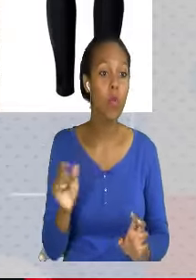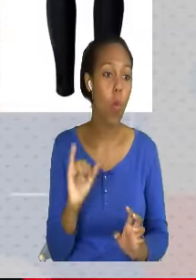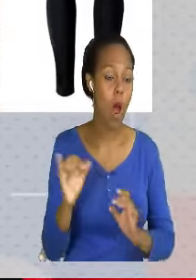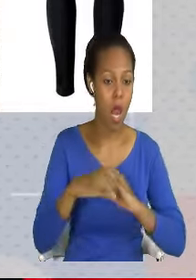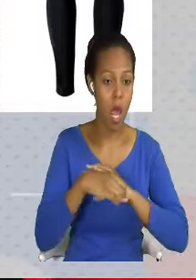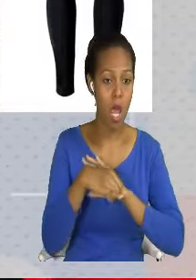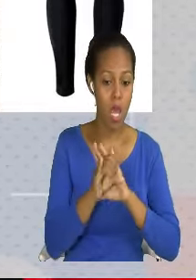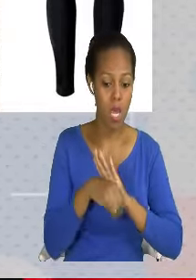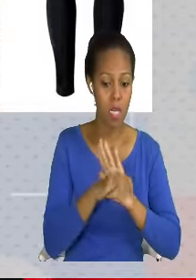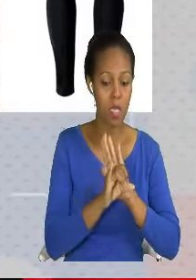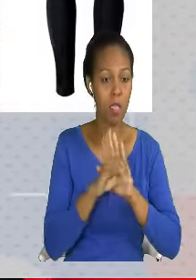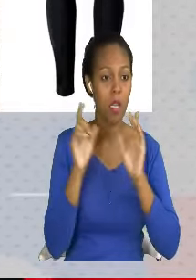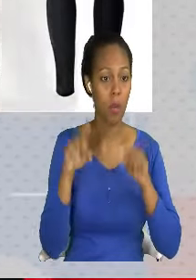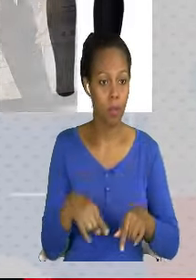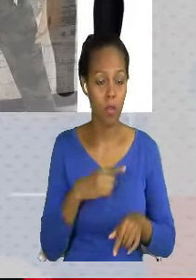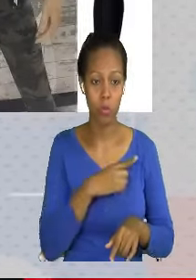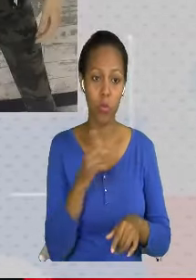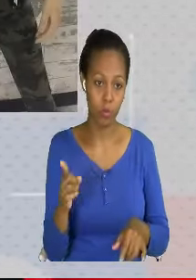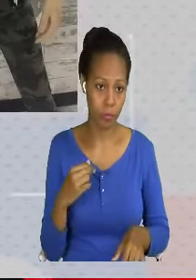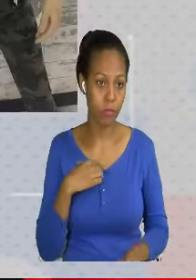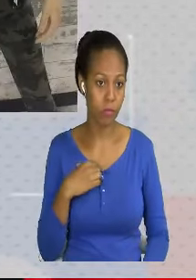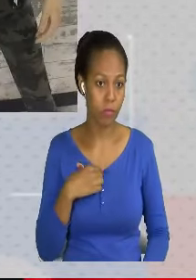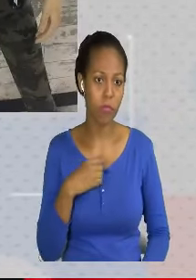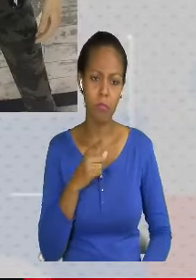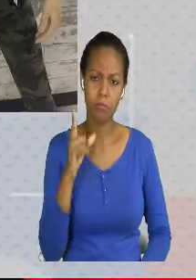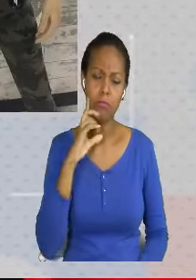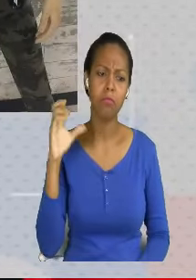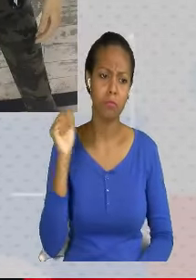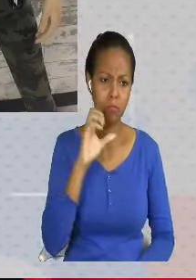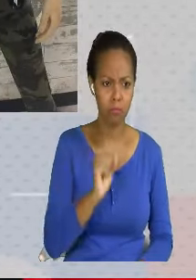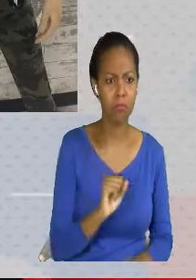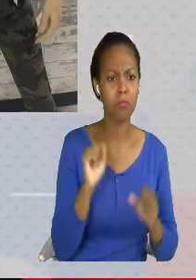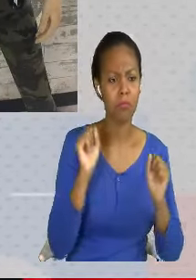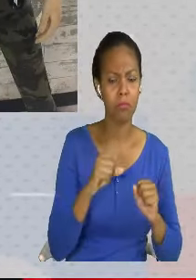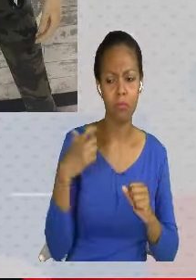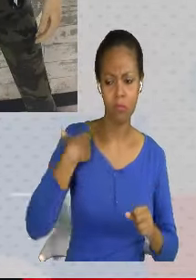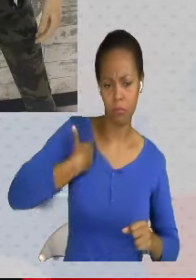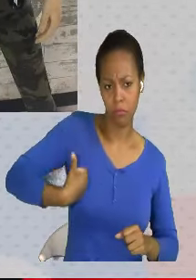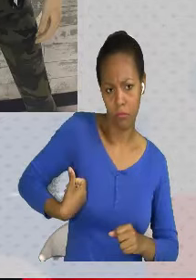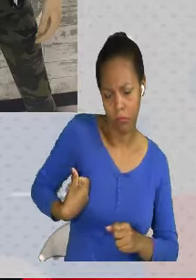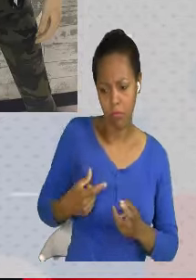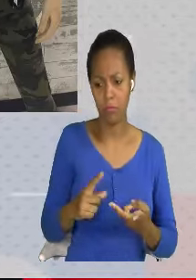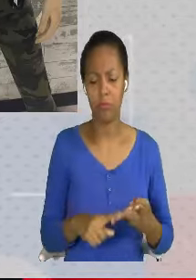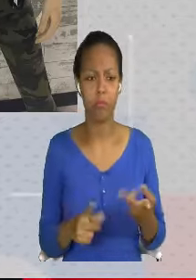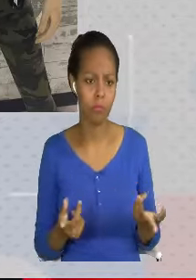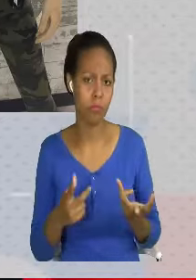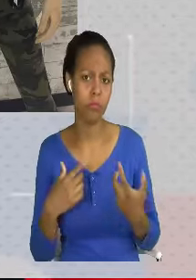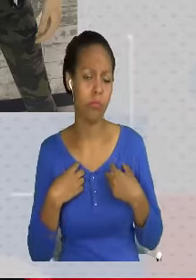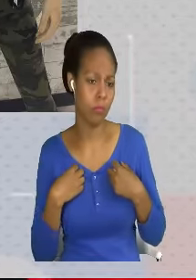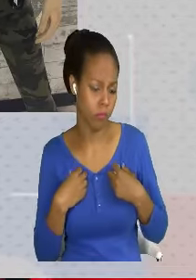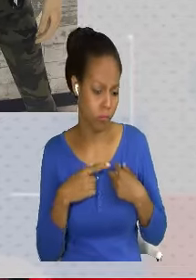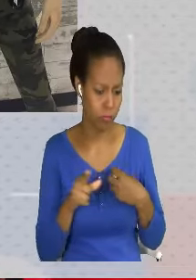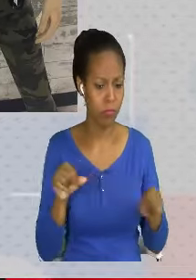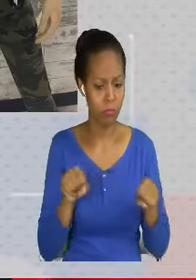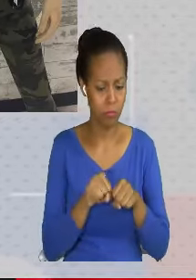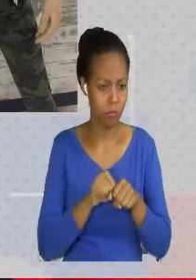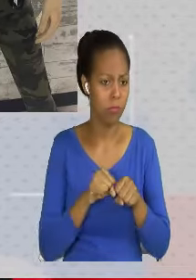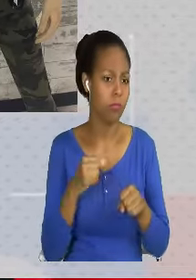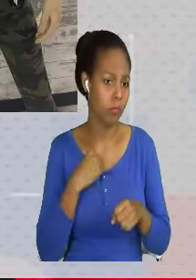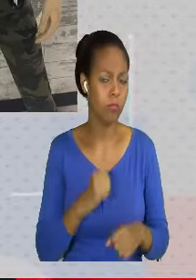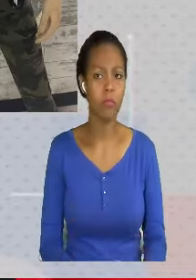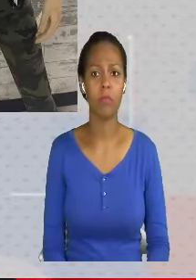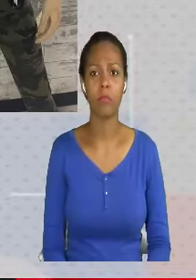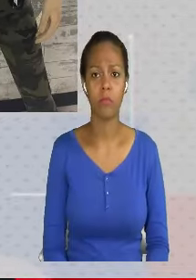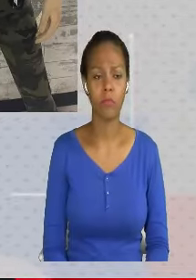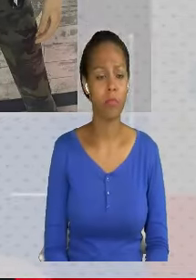como @rojocereza1, ahí encuentran todo lo relacionado con bolsos y con la parte de ropa y calzado. Bueno, en nuestra mesa